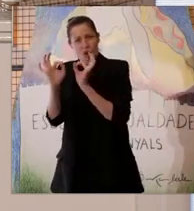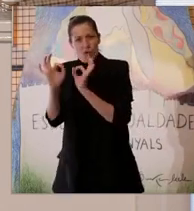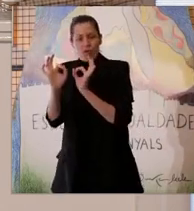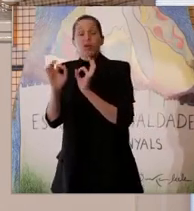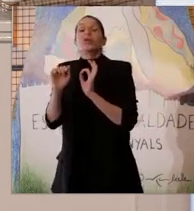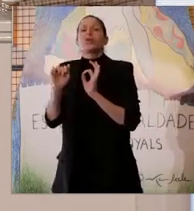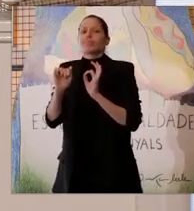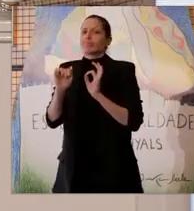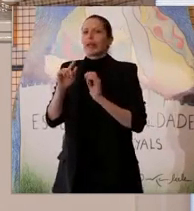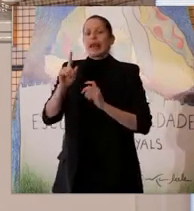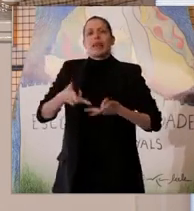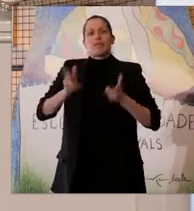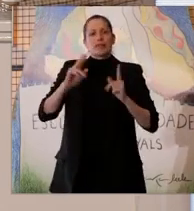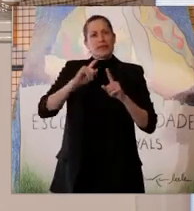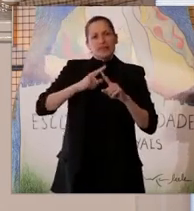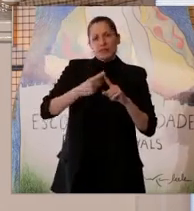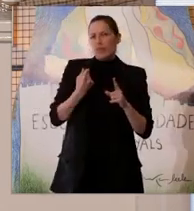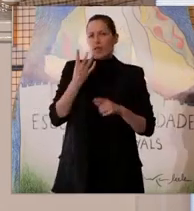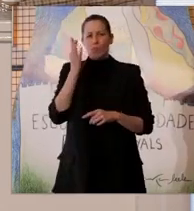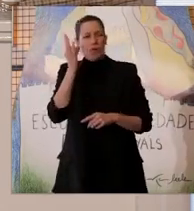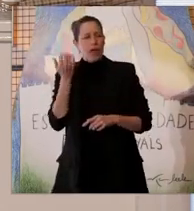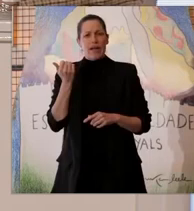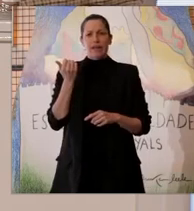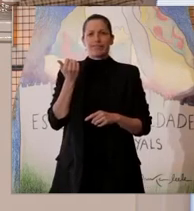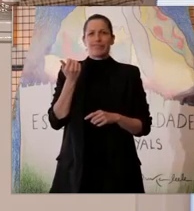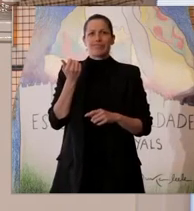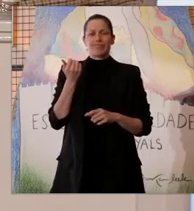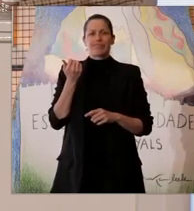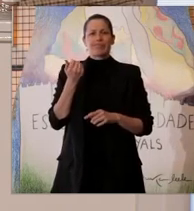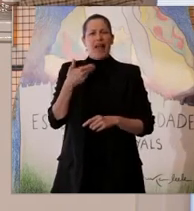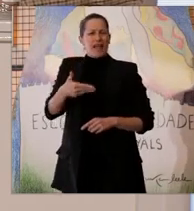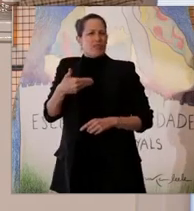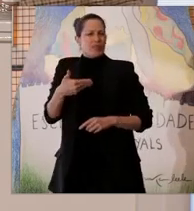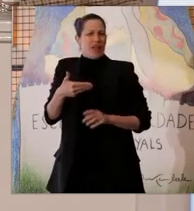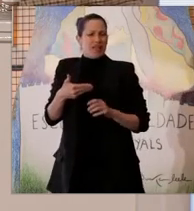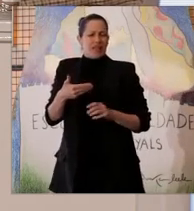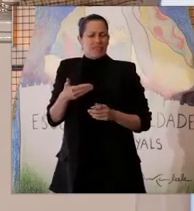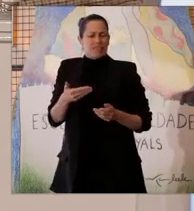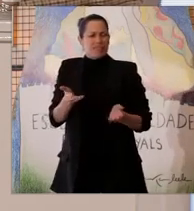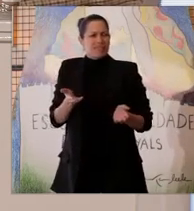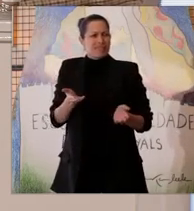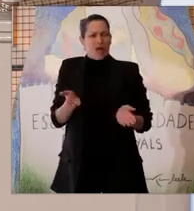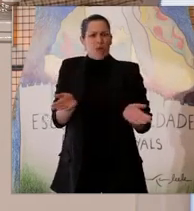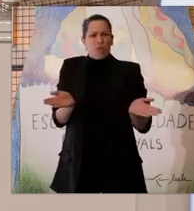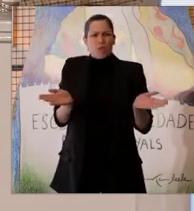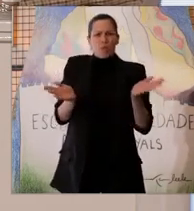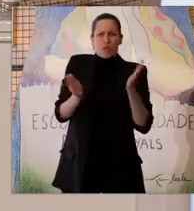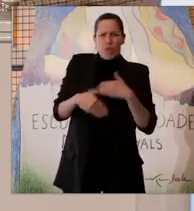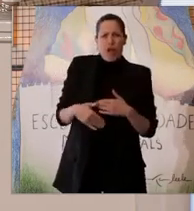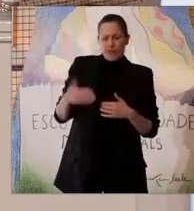de las mujeres siempre ha estado en un segundo plano y el feminismo lleva muchos años